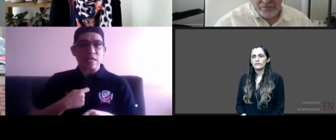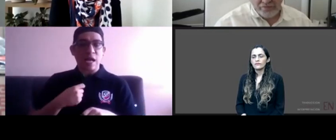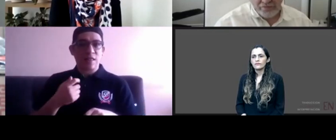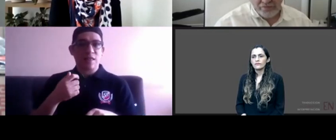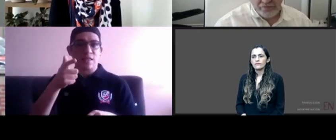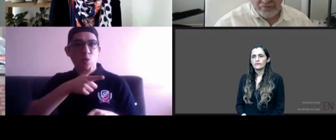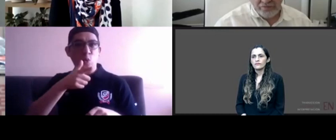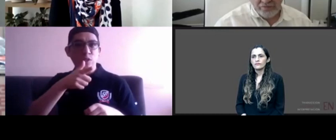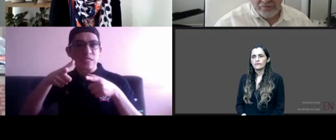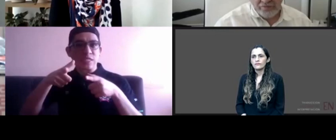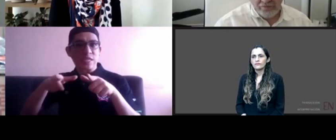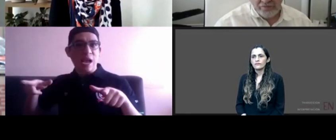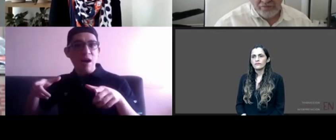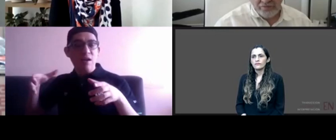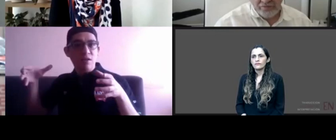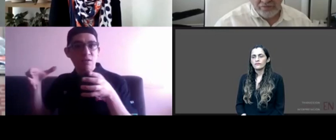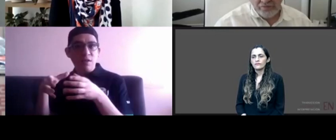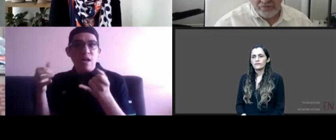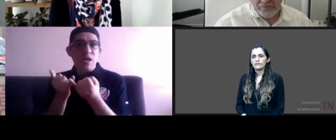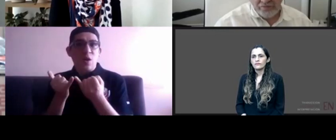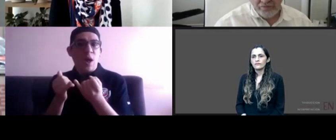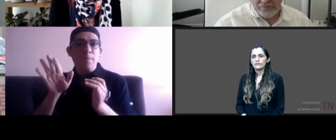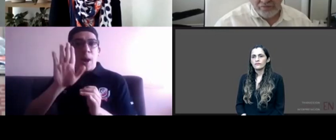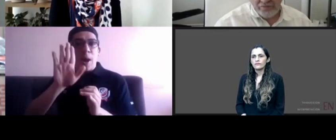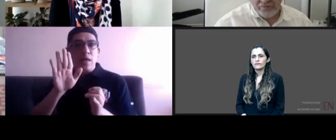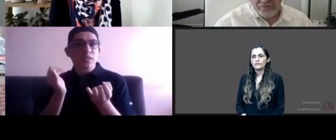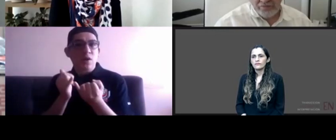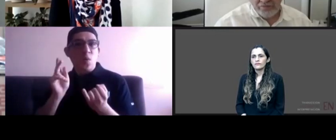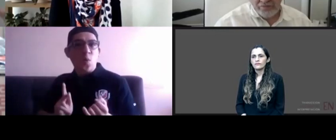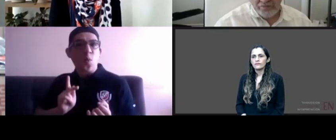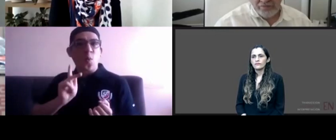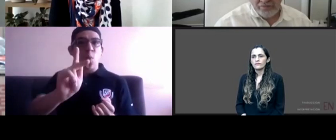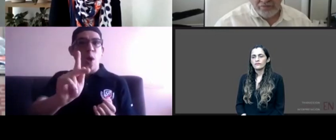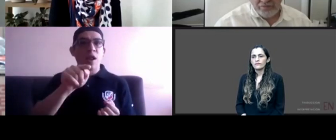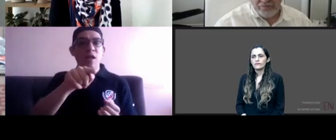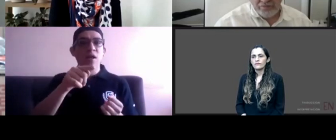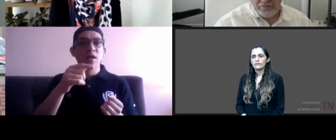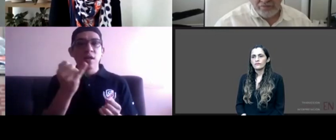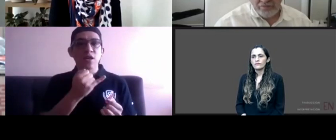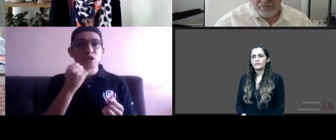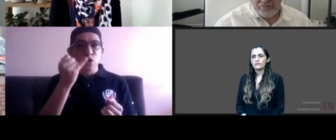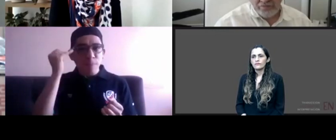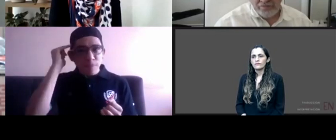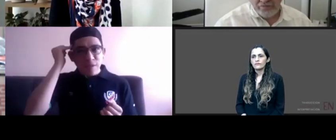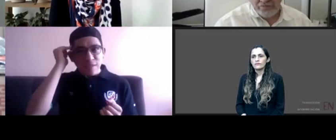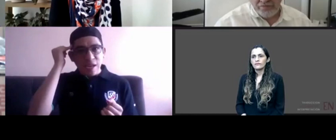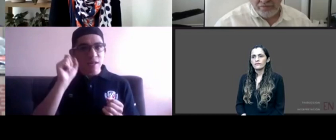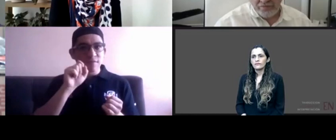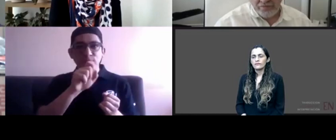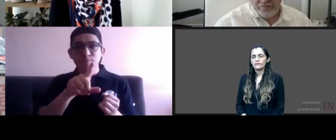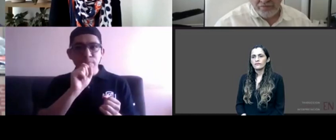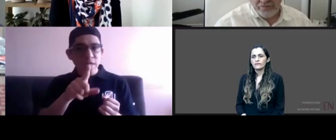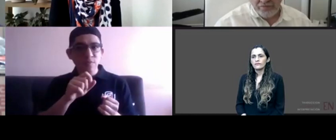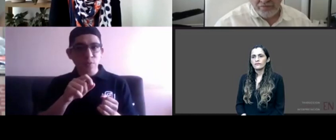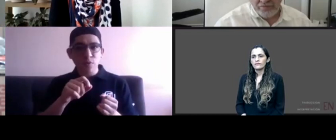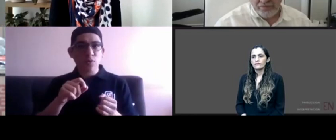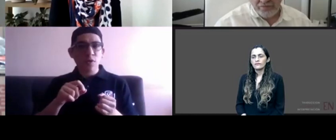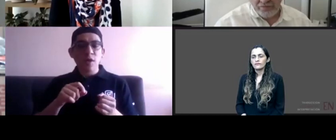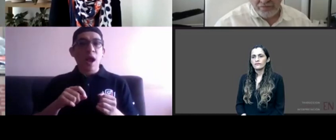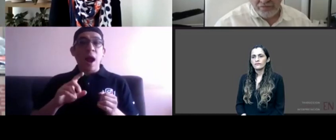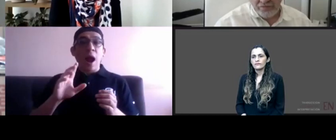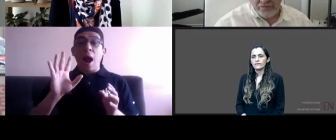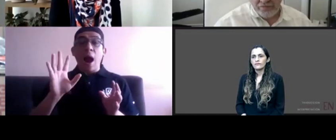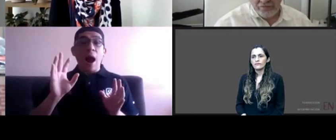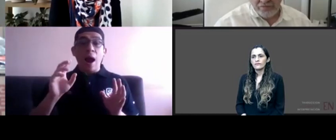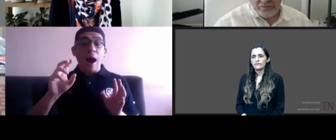con una perspectiva distinta, no con una perspectiva de la discapacidad, sino más bien una perspectiva de una comunidad que usa